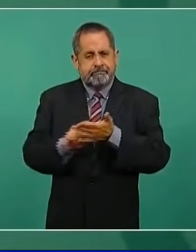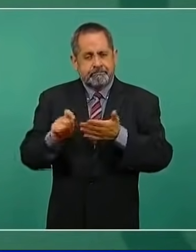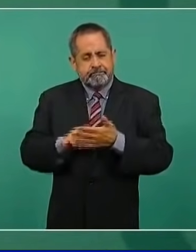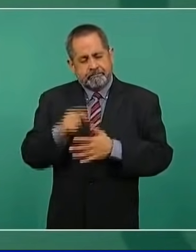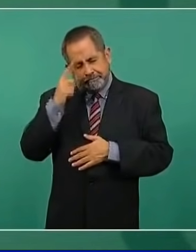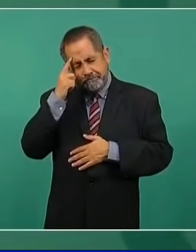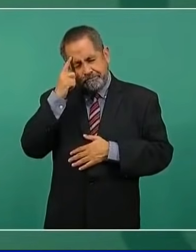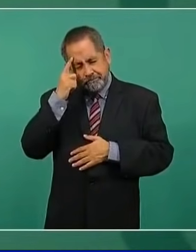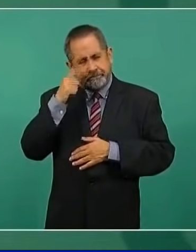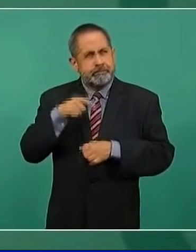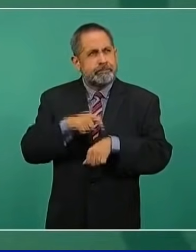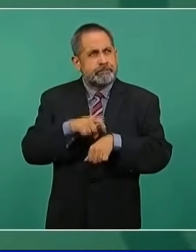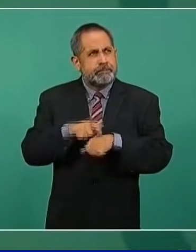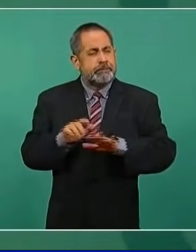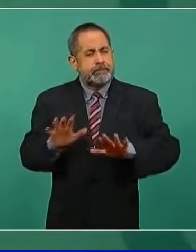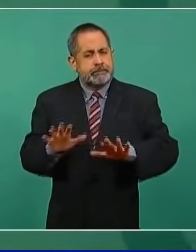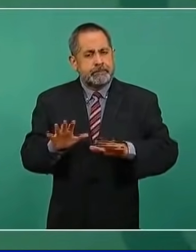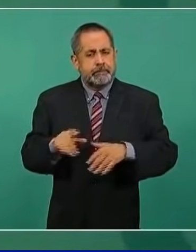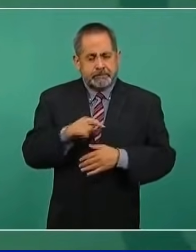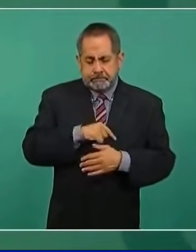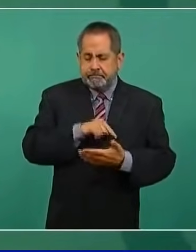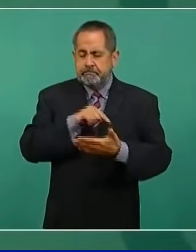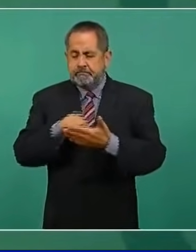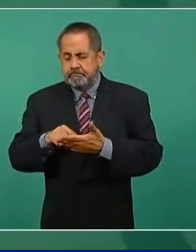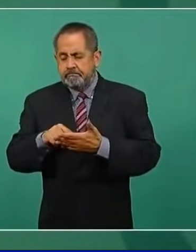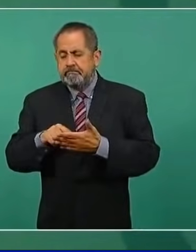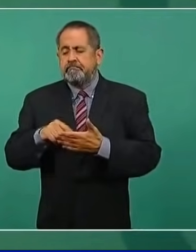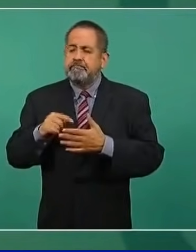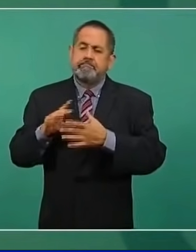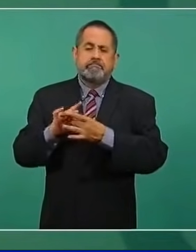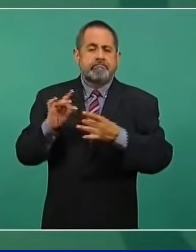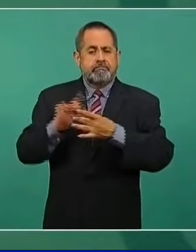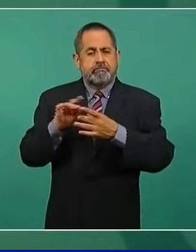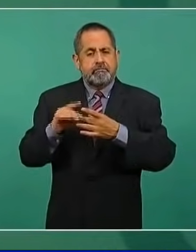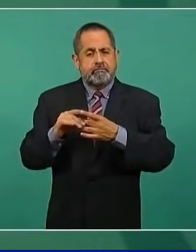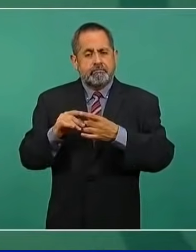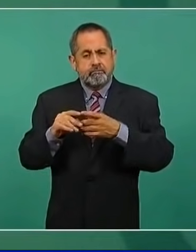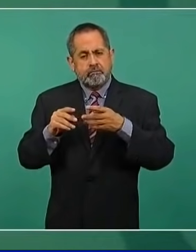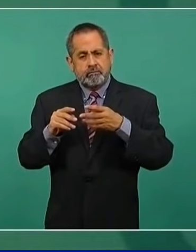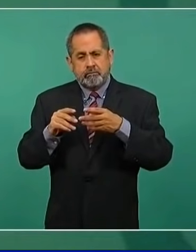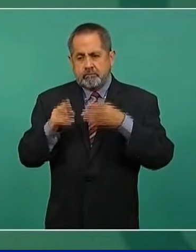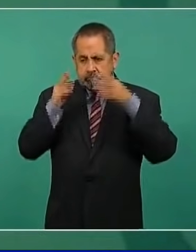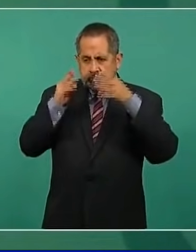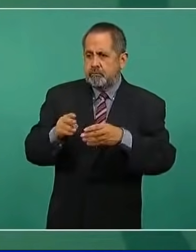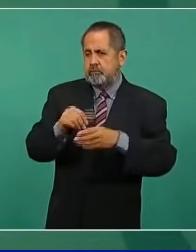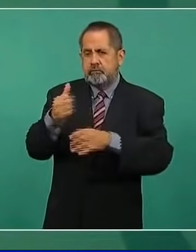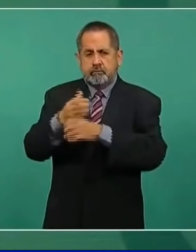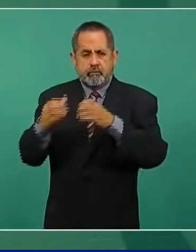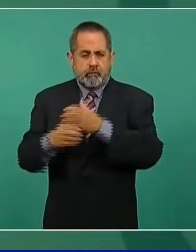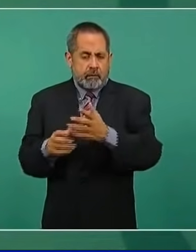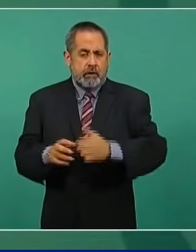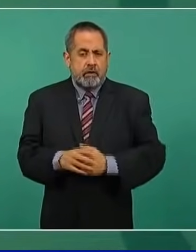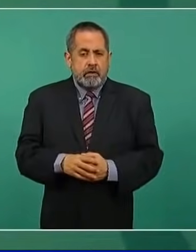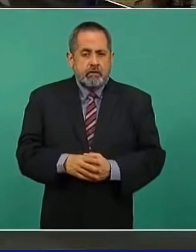pues con tiempo para que yo pueda dedicarme a otras cosas. Gracias, presidente. Solo para cerrar.